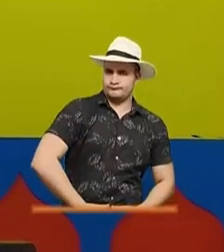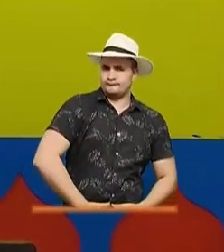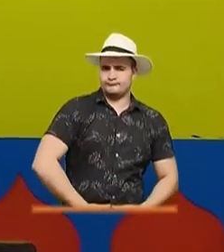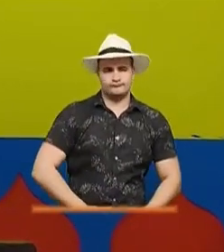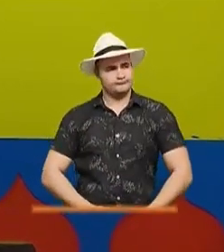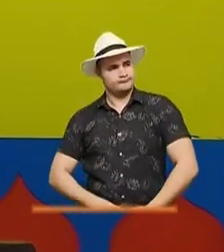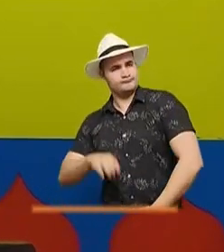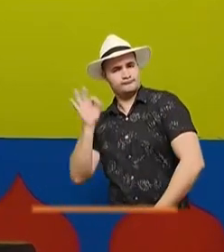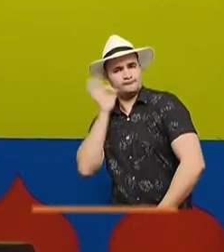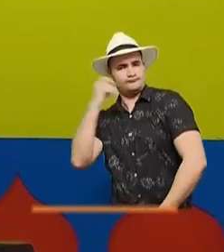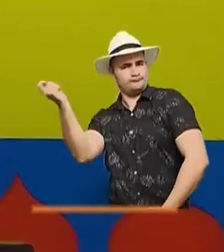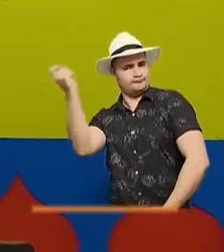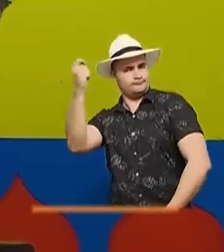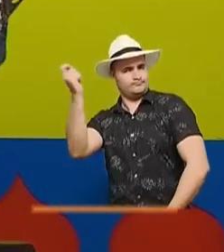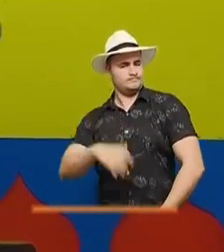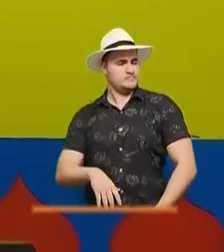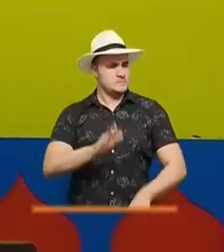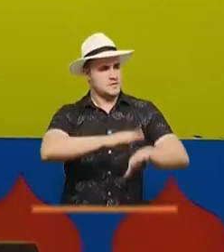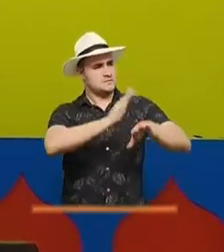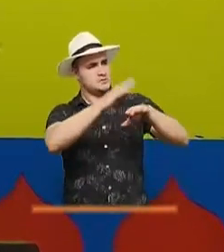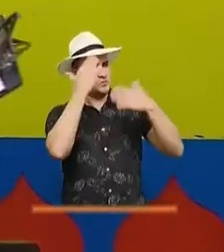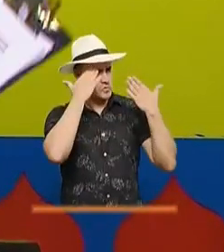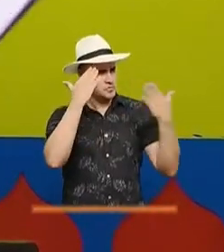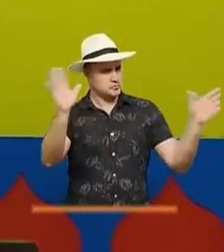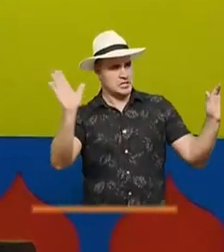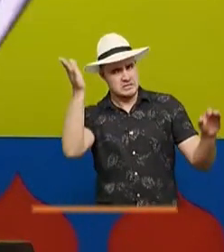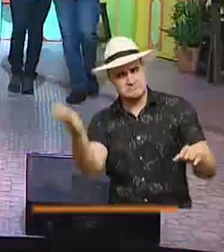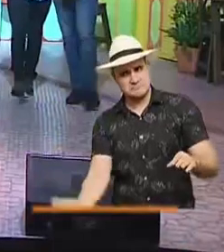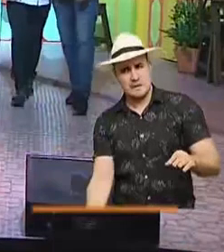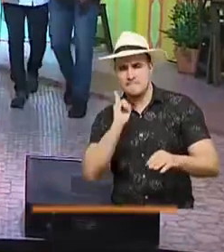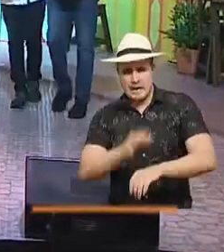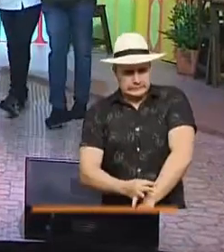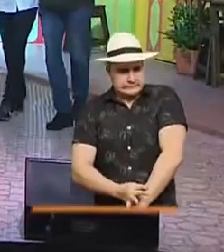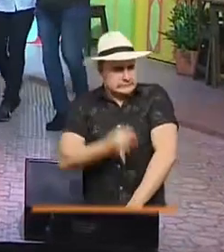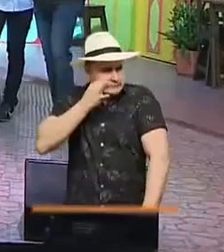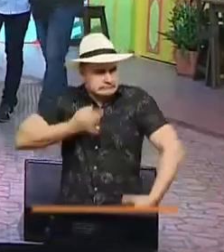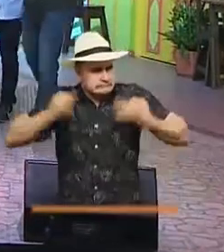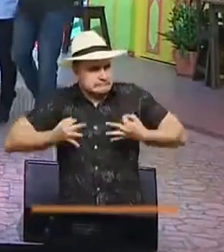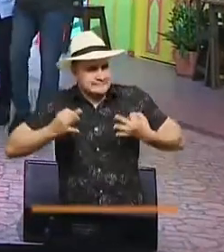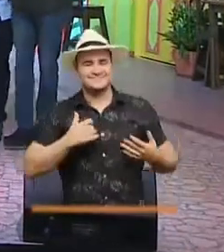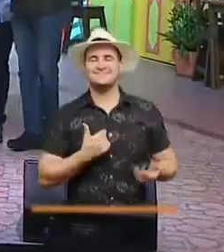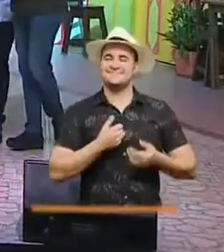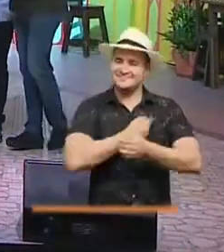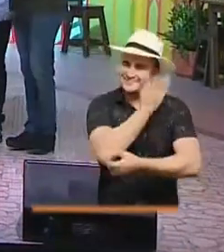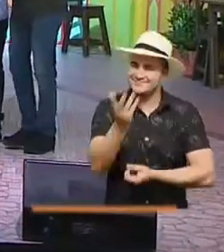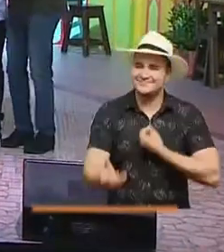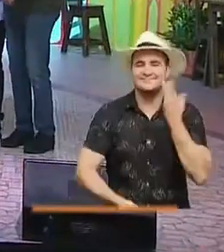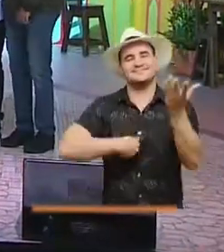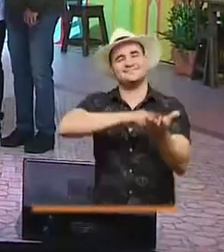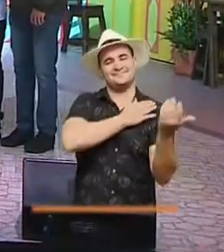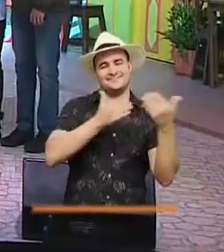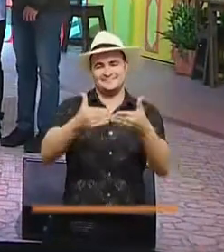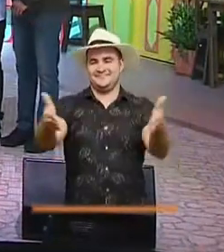sé quién era el fulano, pero es pura piel de humano. Trove, trove, compañero.